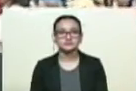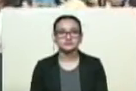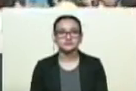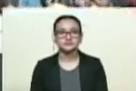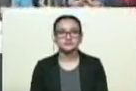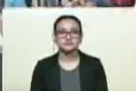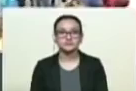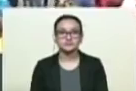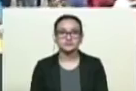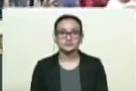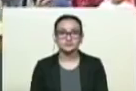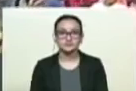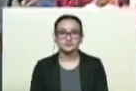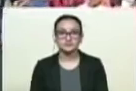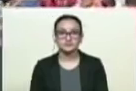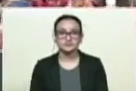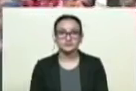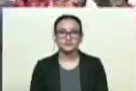Yo quiero